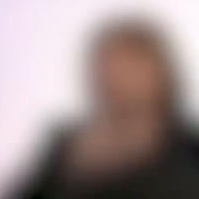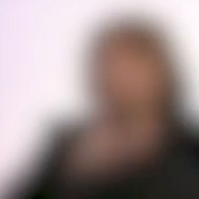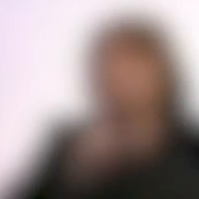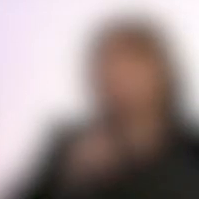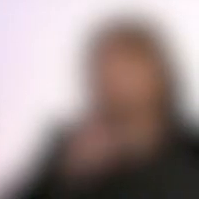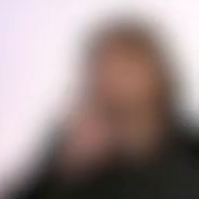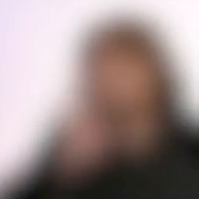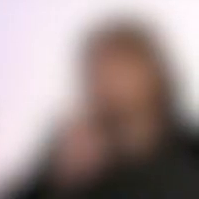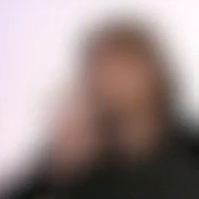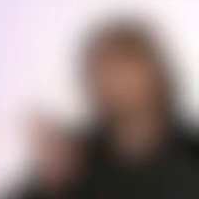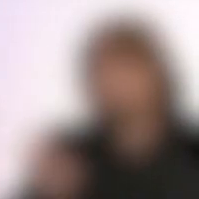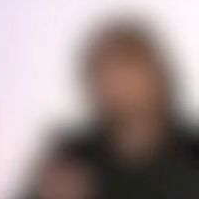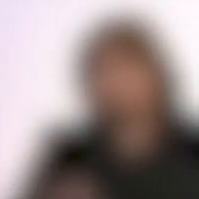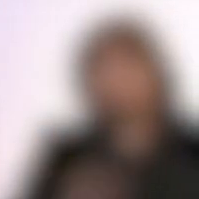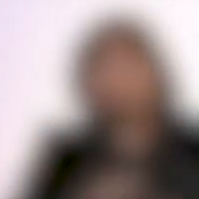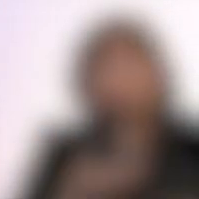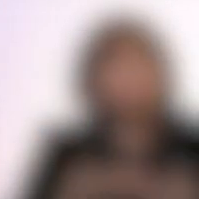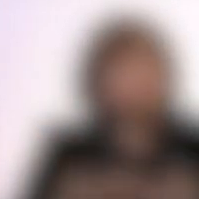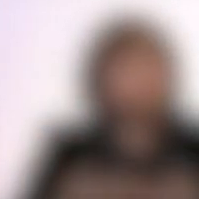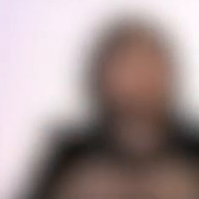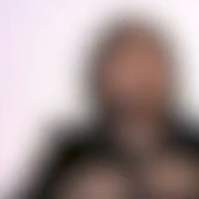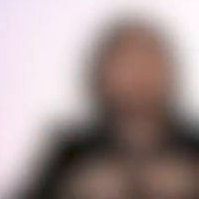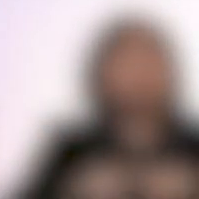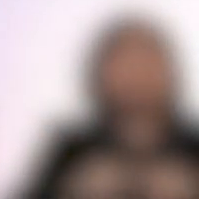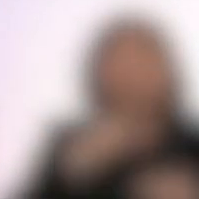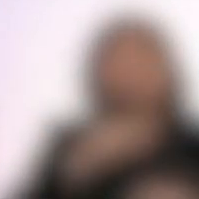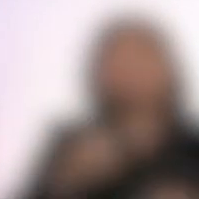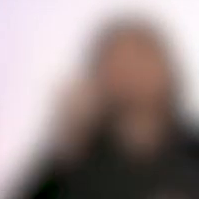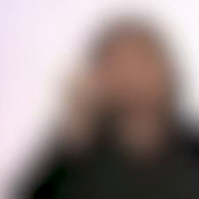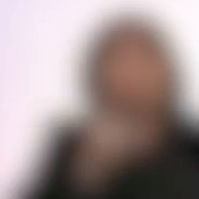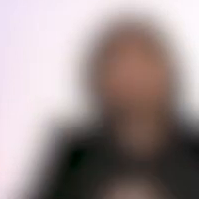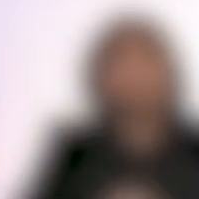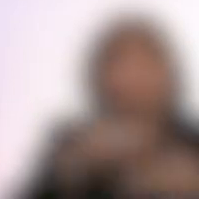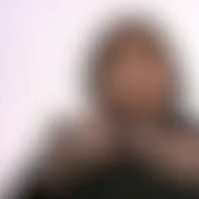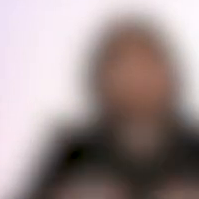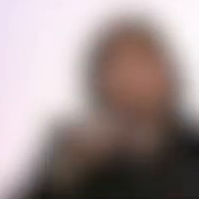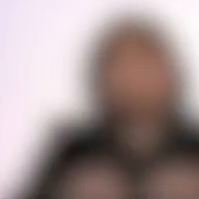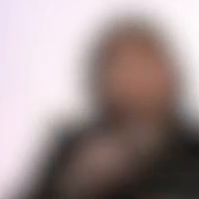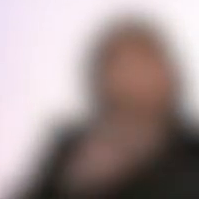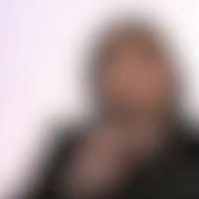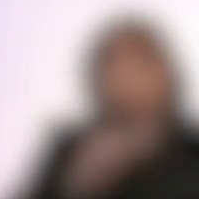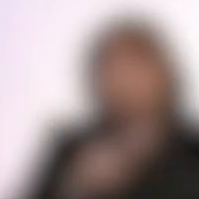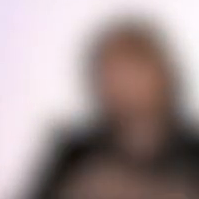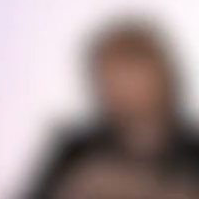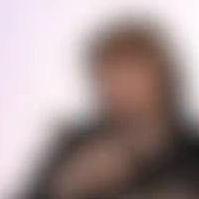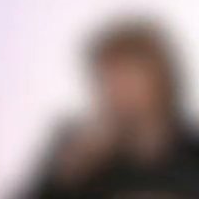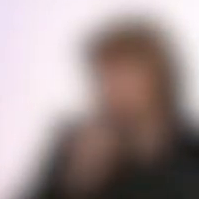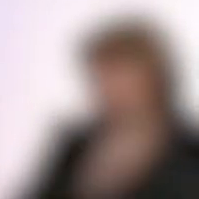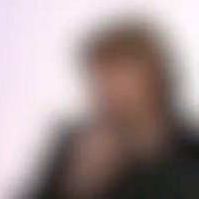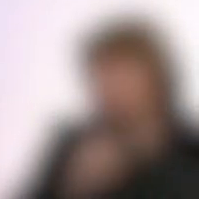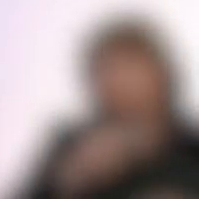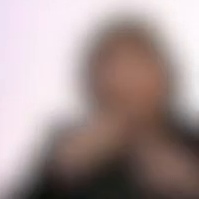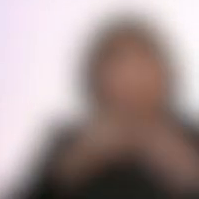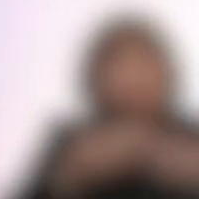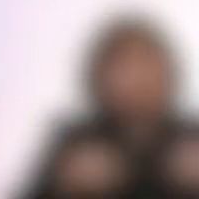399 que está pendiente de Sentencia final y decisiva por lo que no resulta